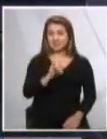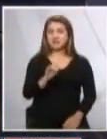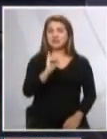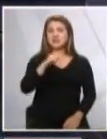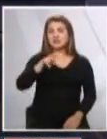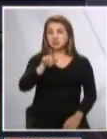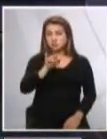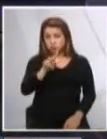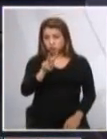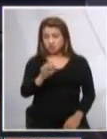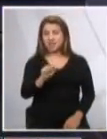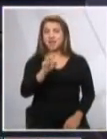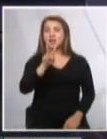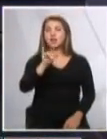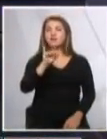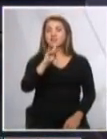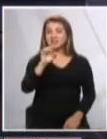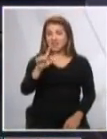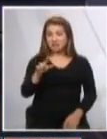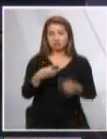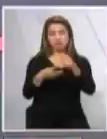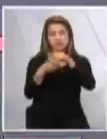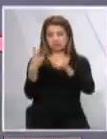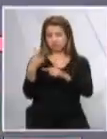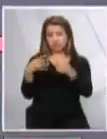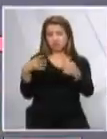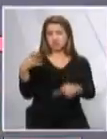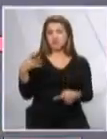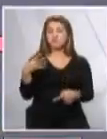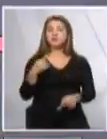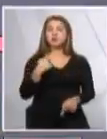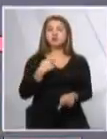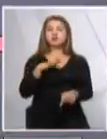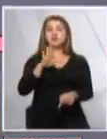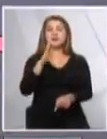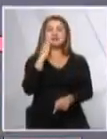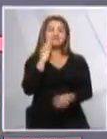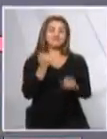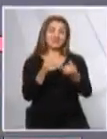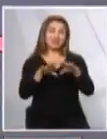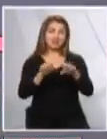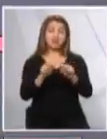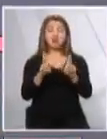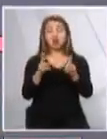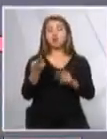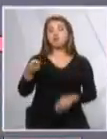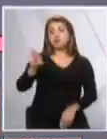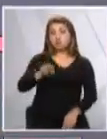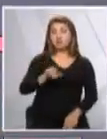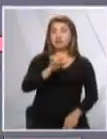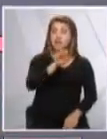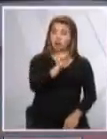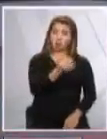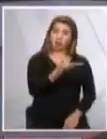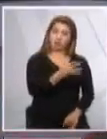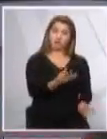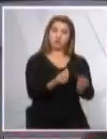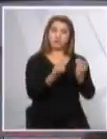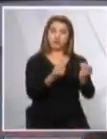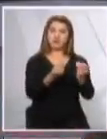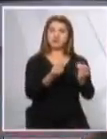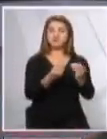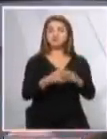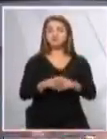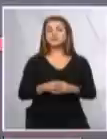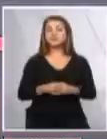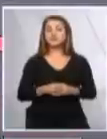Insulza, Vidal, etc. Sí, yo soy más simpatético a la idea de que vuelvan, ¿no?, que Laura, por cierto.